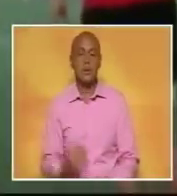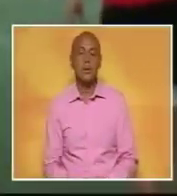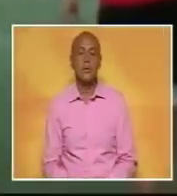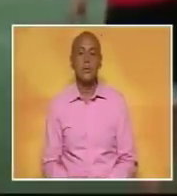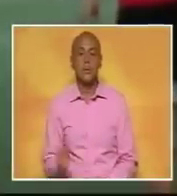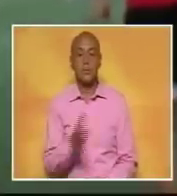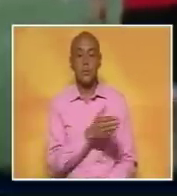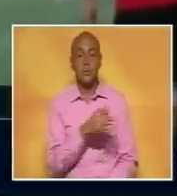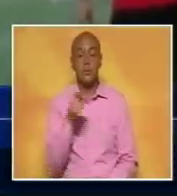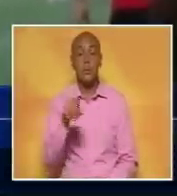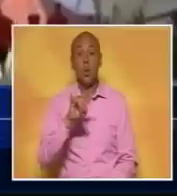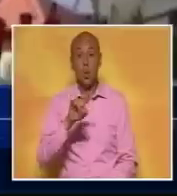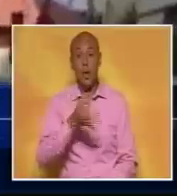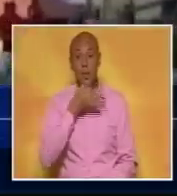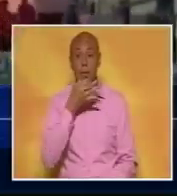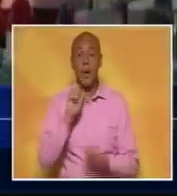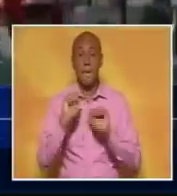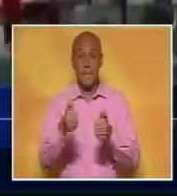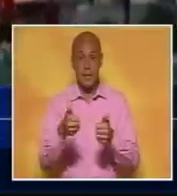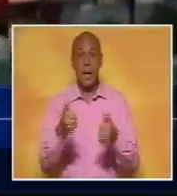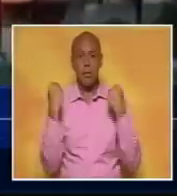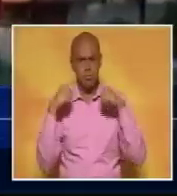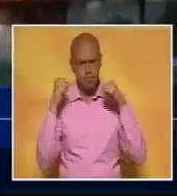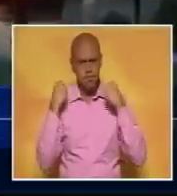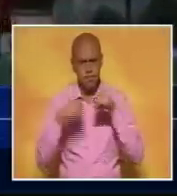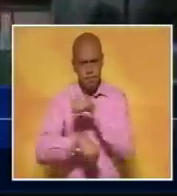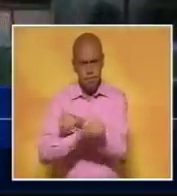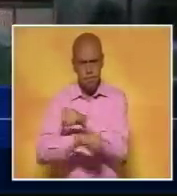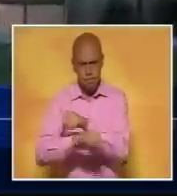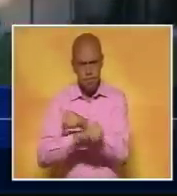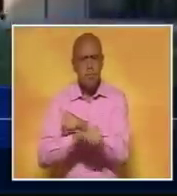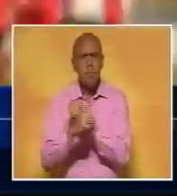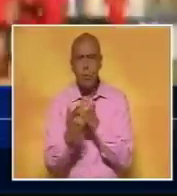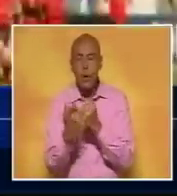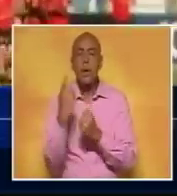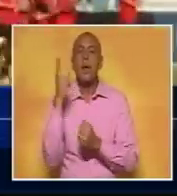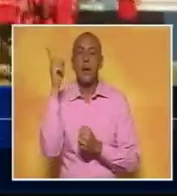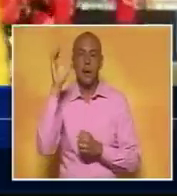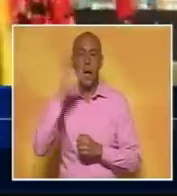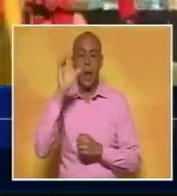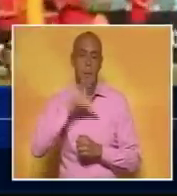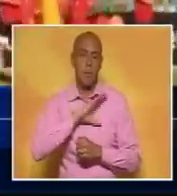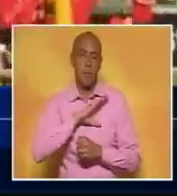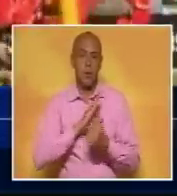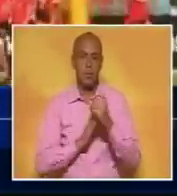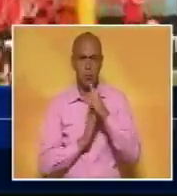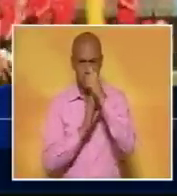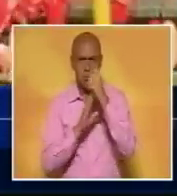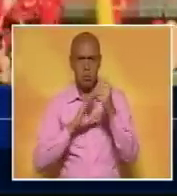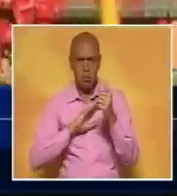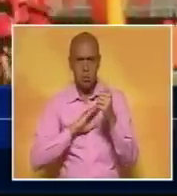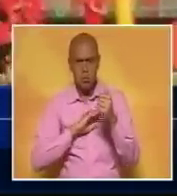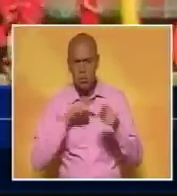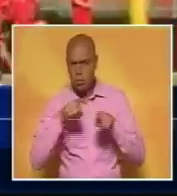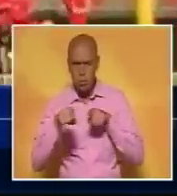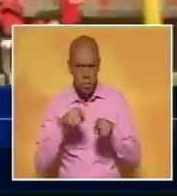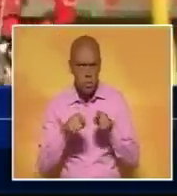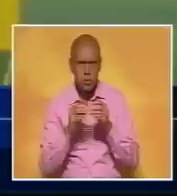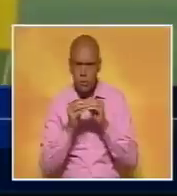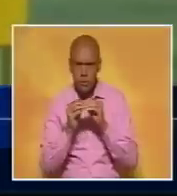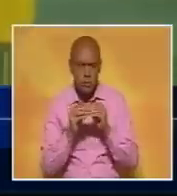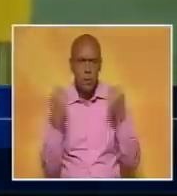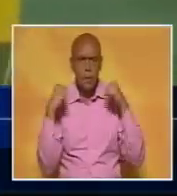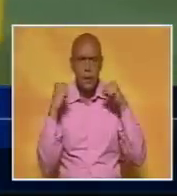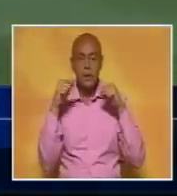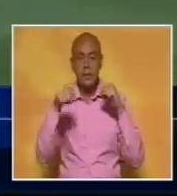Este lunes por la tarde comenzaron los entrenamientos de la selección nacional en el Caracas Sport Club. Los dirigidos por Rafael Dudamel atenderán a los medios de comunicación este